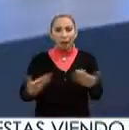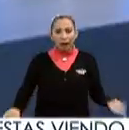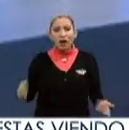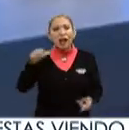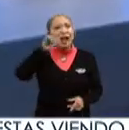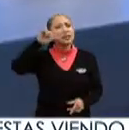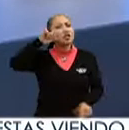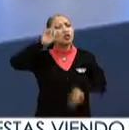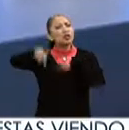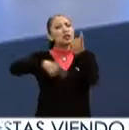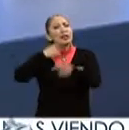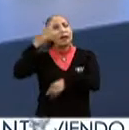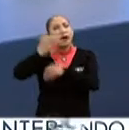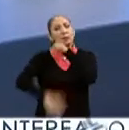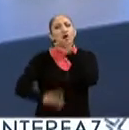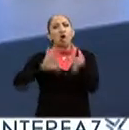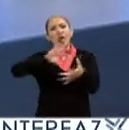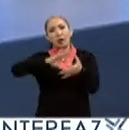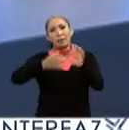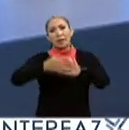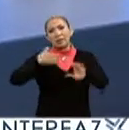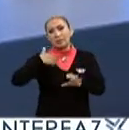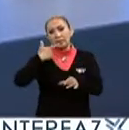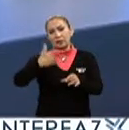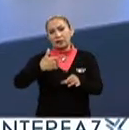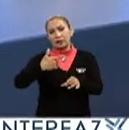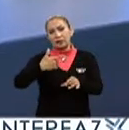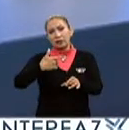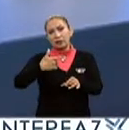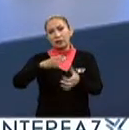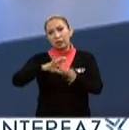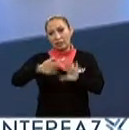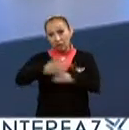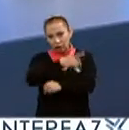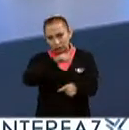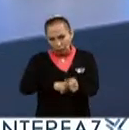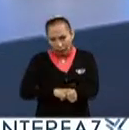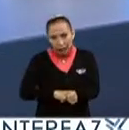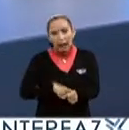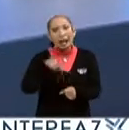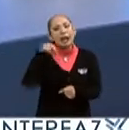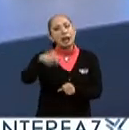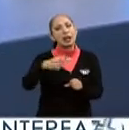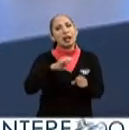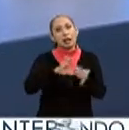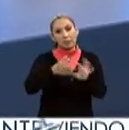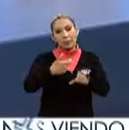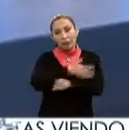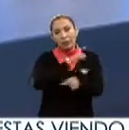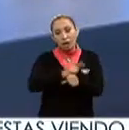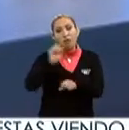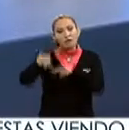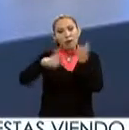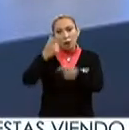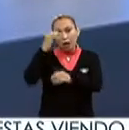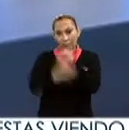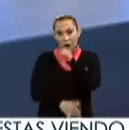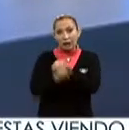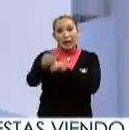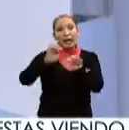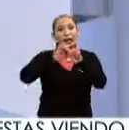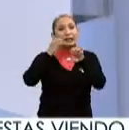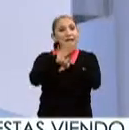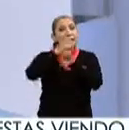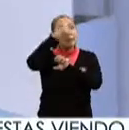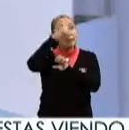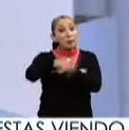pues ayer estuviste en el cierre de las Olimpiadas Universitarias. De la Olimpiada Nacional. Olimpiada Nacional. Exactamente, estuvimos en el cierre en el Estado